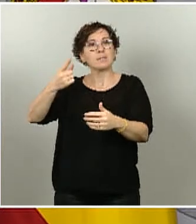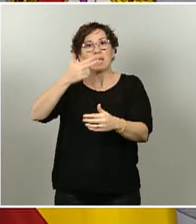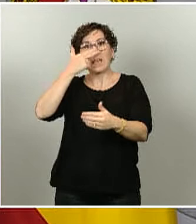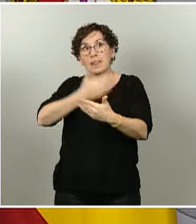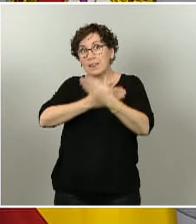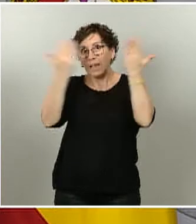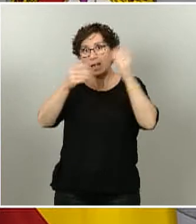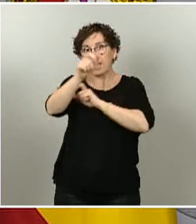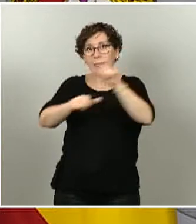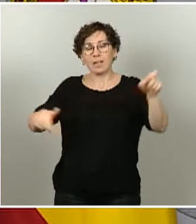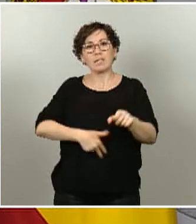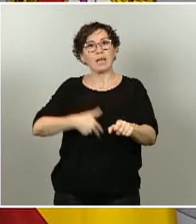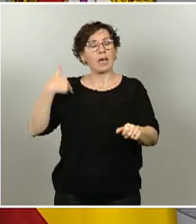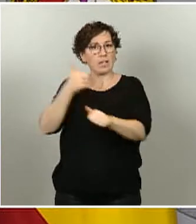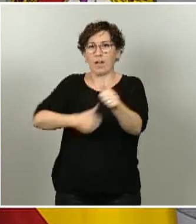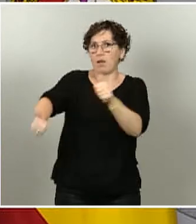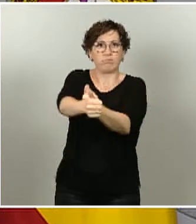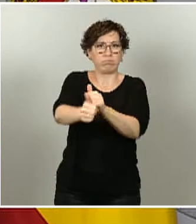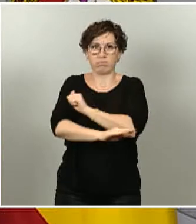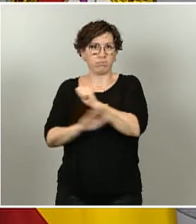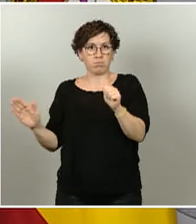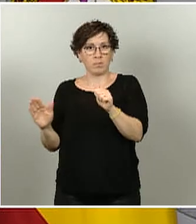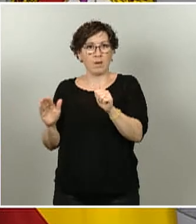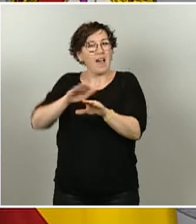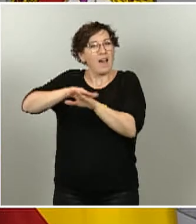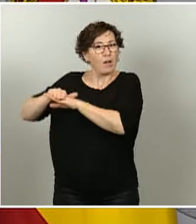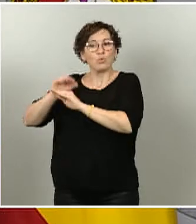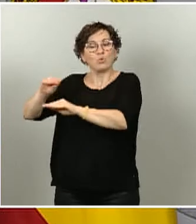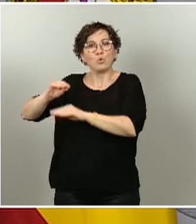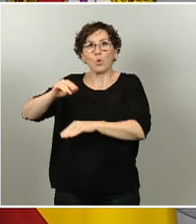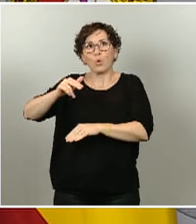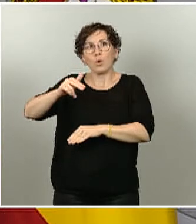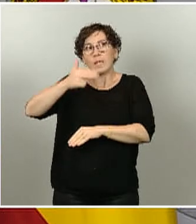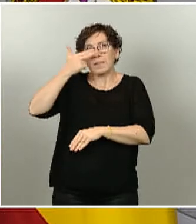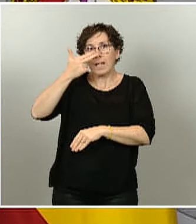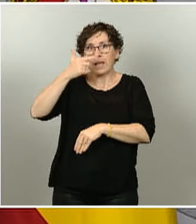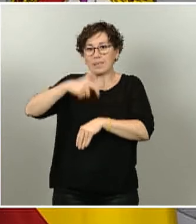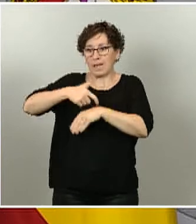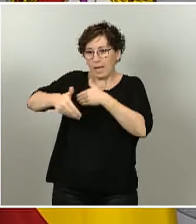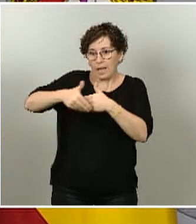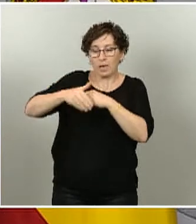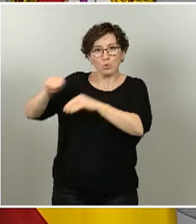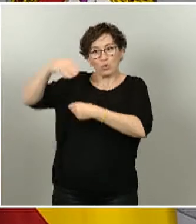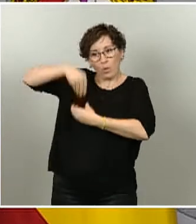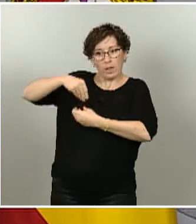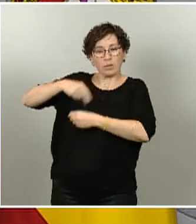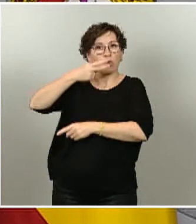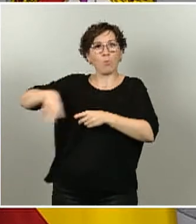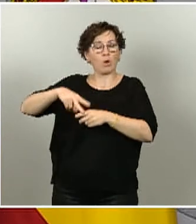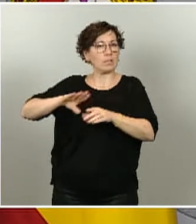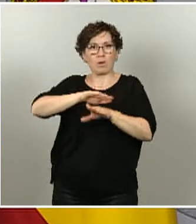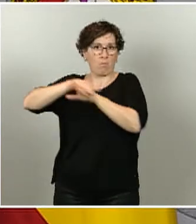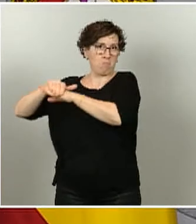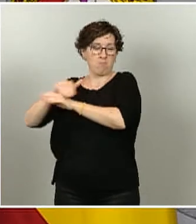al interés corto, al interés particular de sus propios intereses partidistas. Y por eso le digo que nuestra